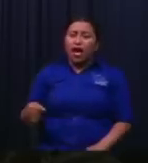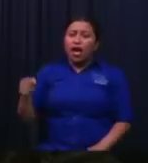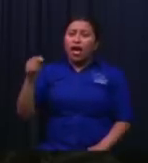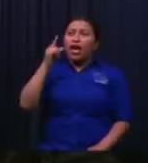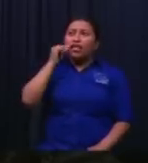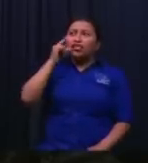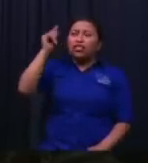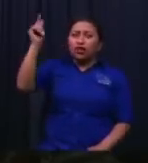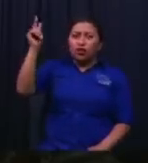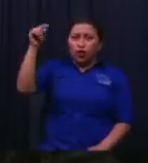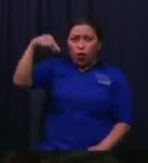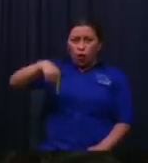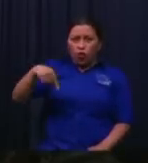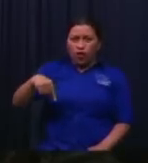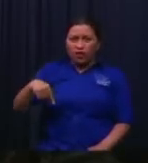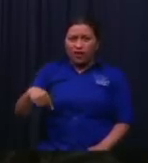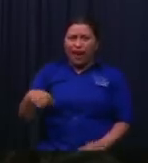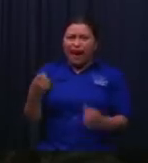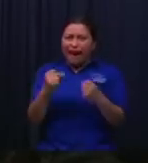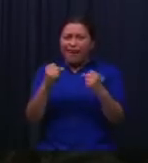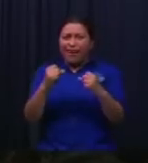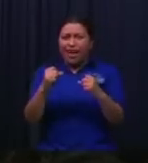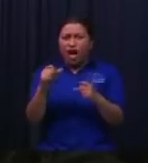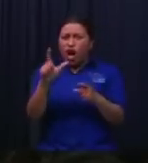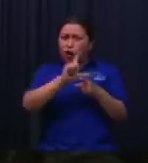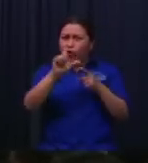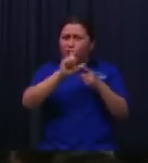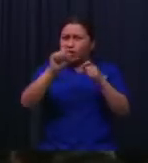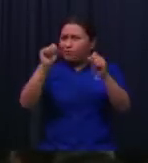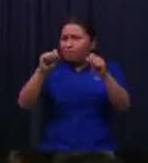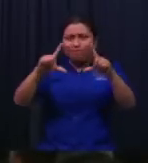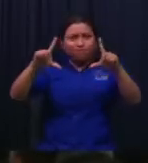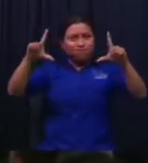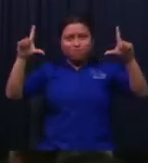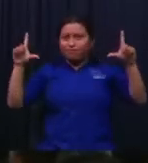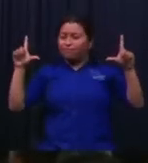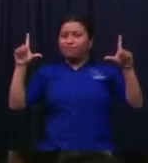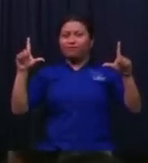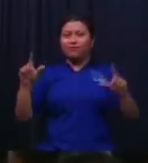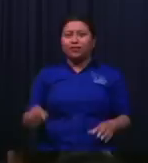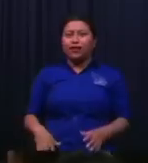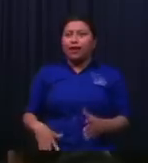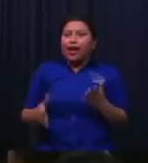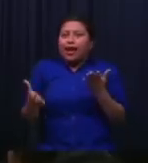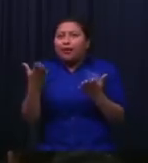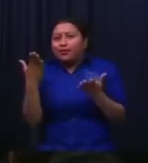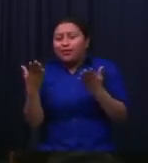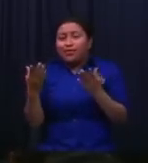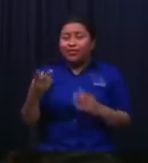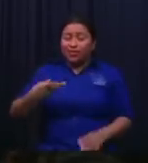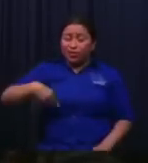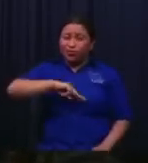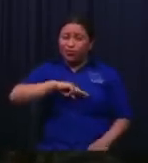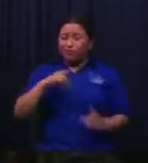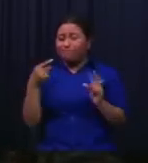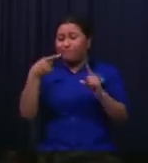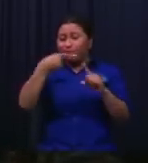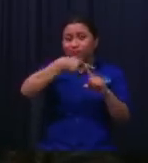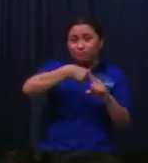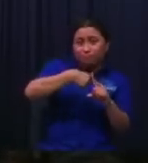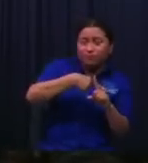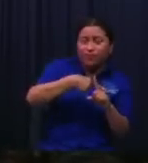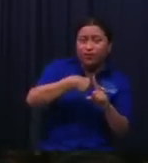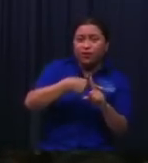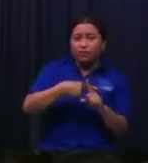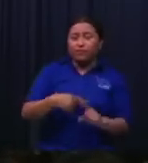a pesar de nosotros, a pesar de nuestros problemas y debilidades, hemos dispuesto a